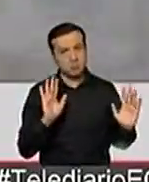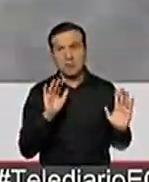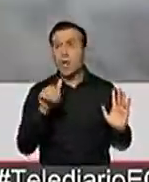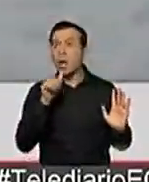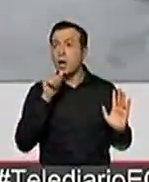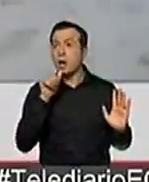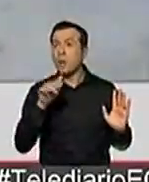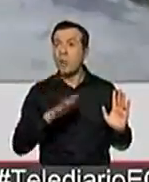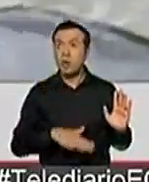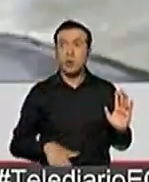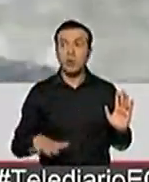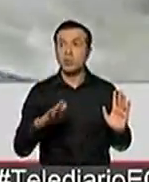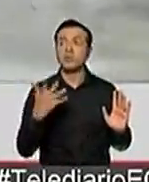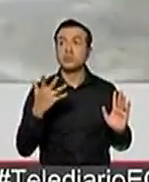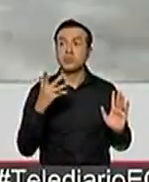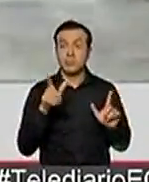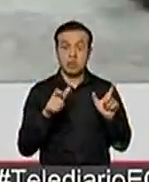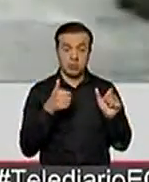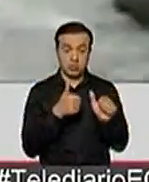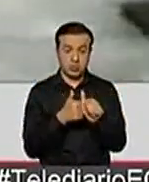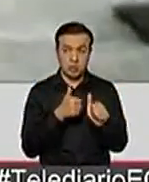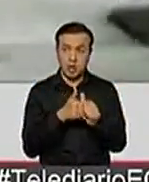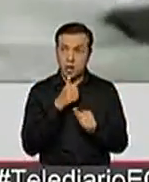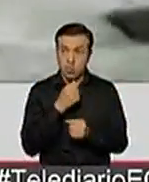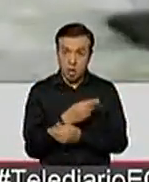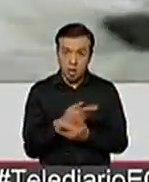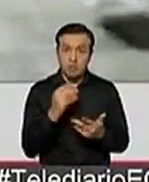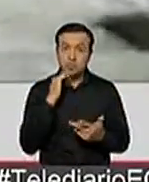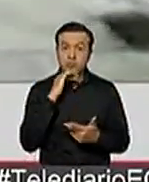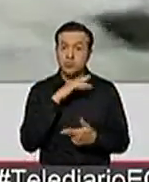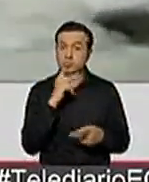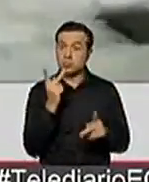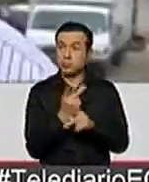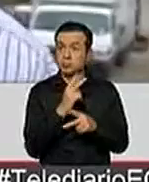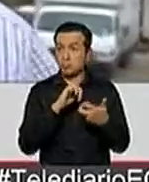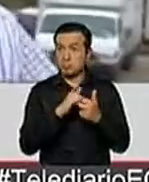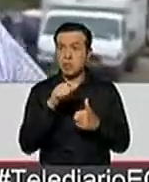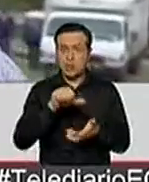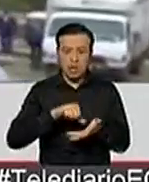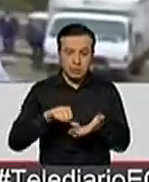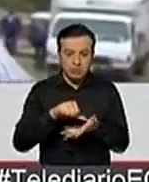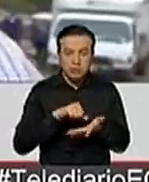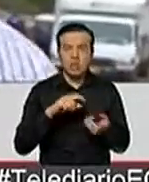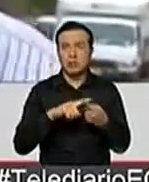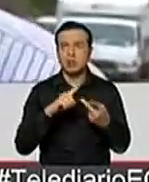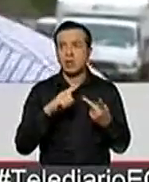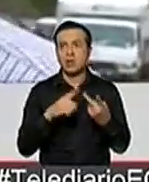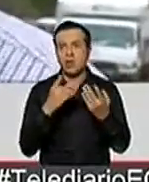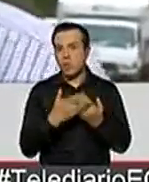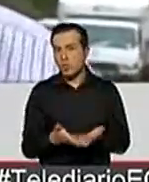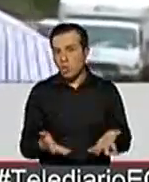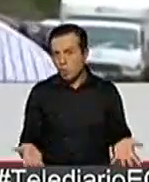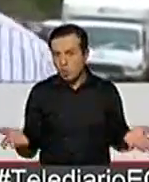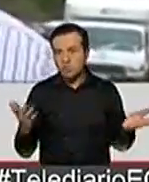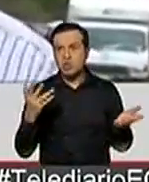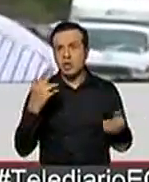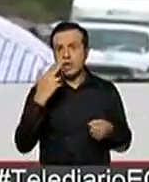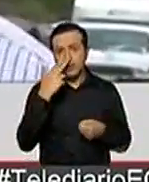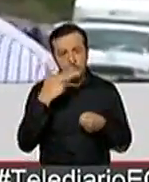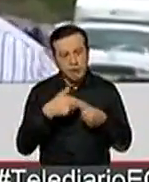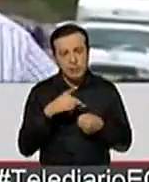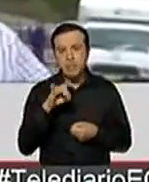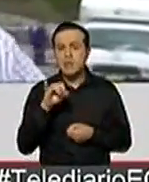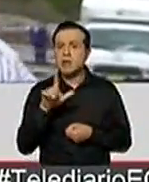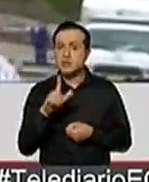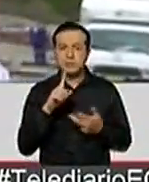aguas del río Gulag, que abastece a la población cercana, también se contaminarán. Aceites, como son filtros, como son diésel,